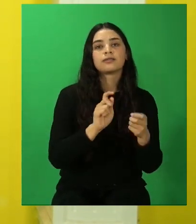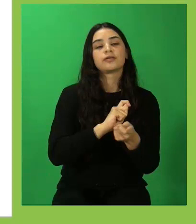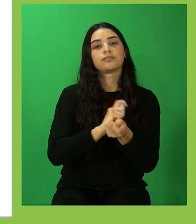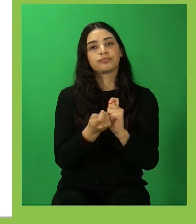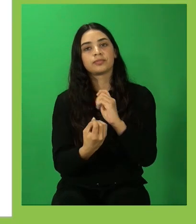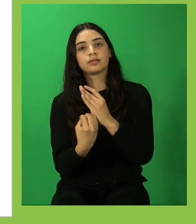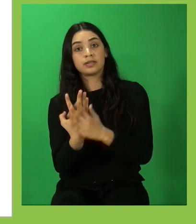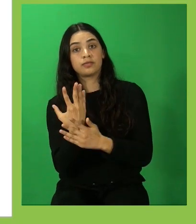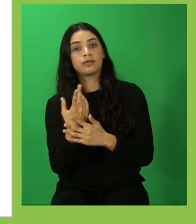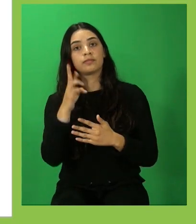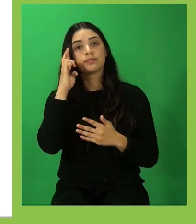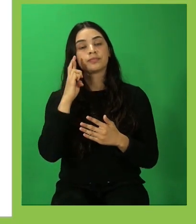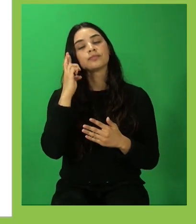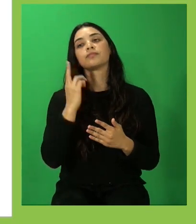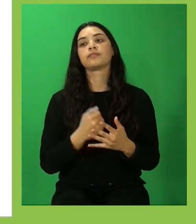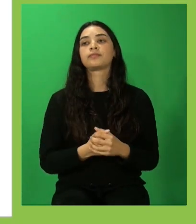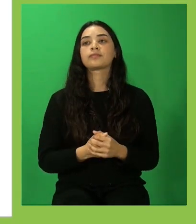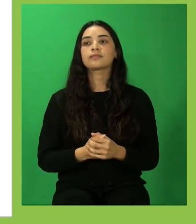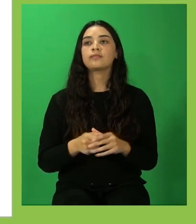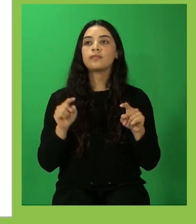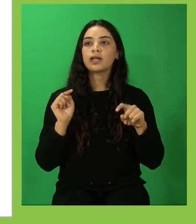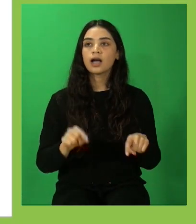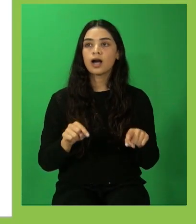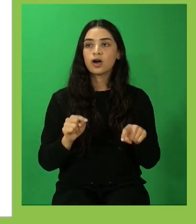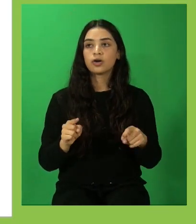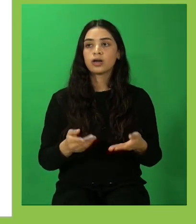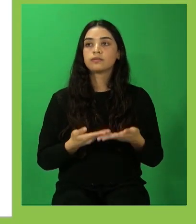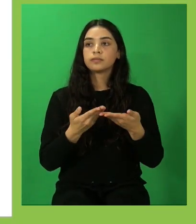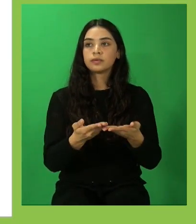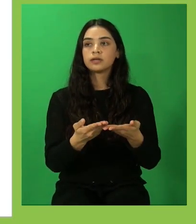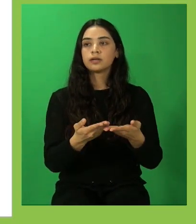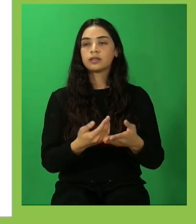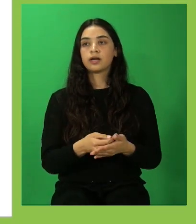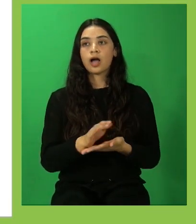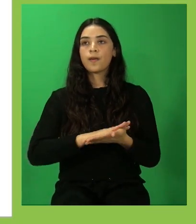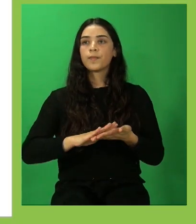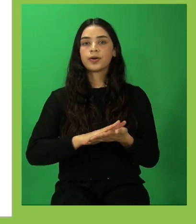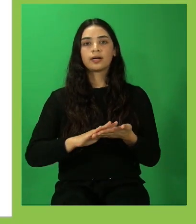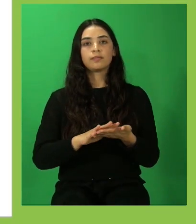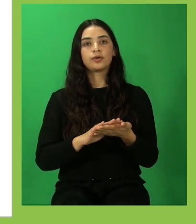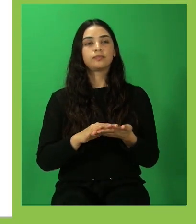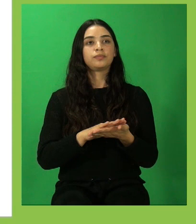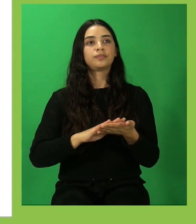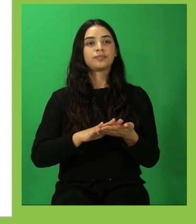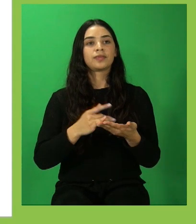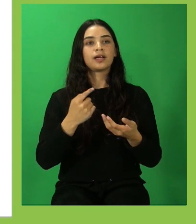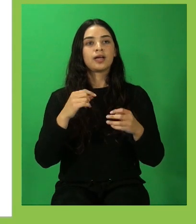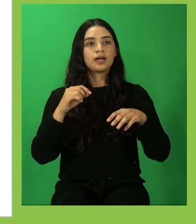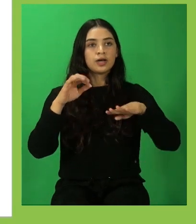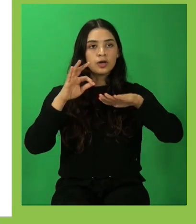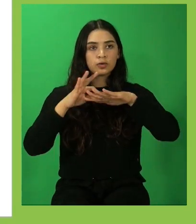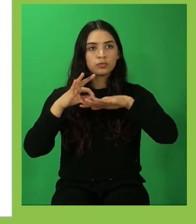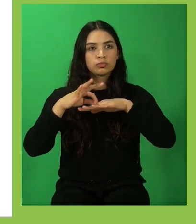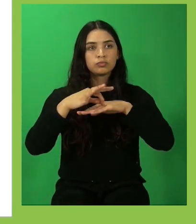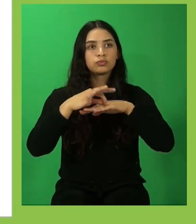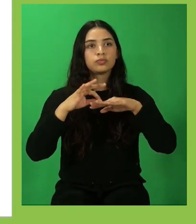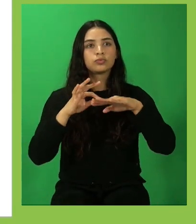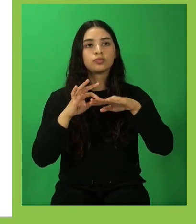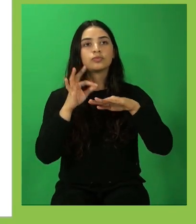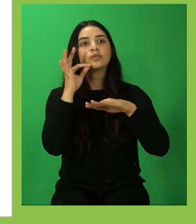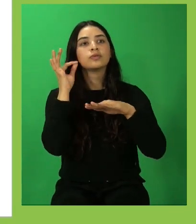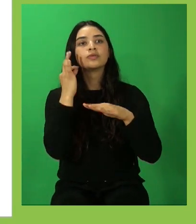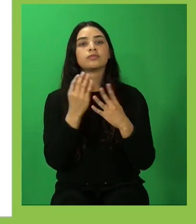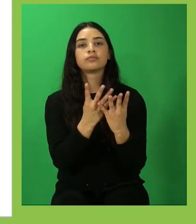terminar, ¿ya? Vamos a dar los recursos. Por ejemplo, si yo planto trigo, ¿ya? Del trigo voy